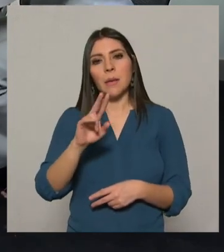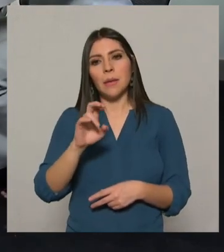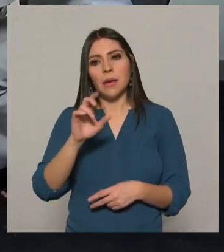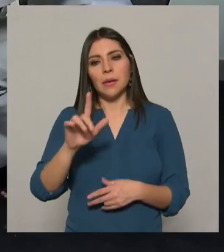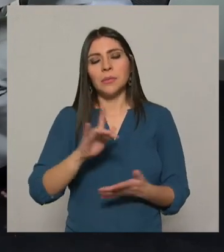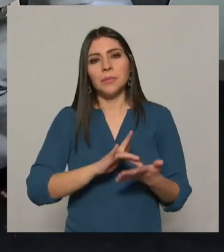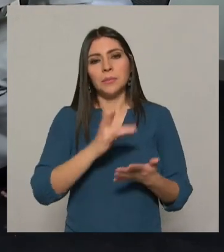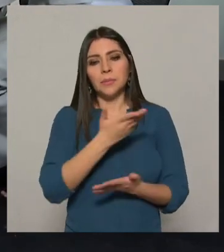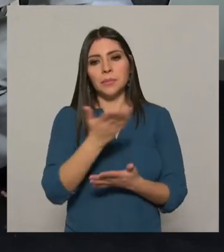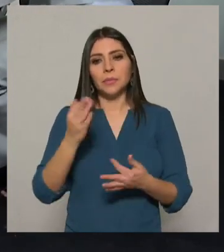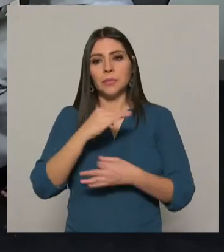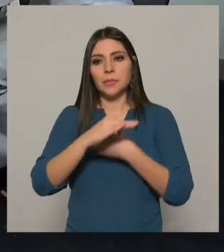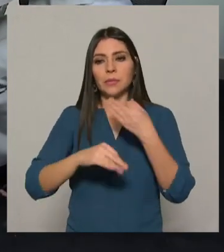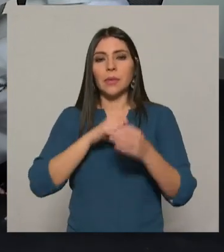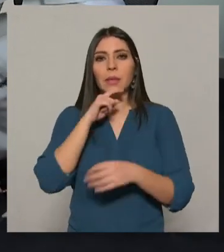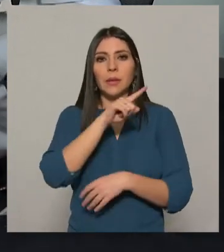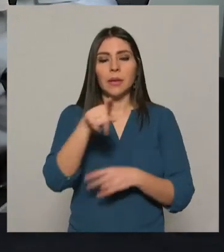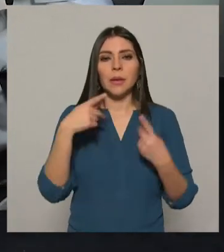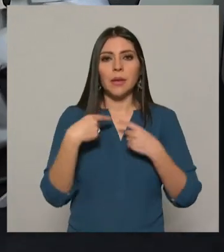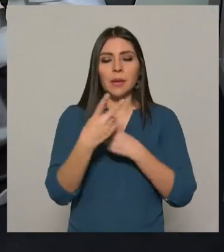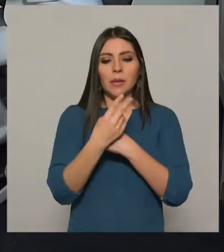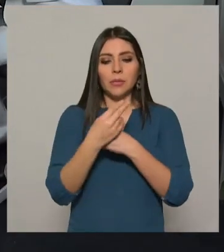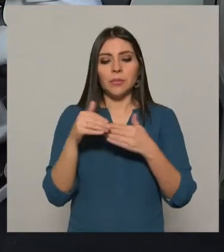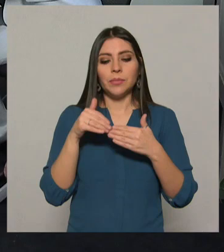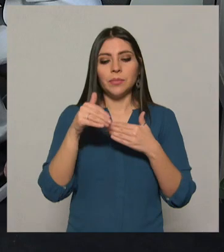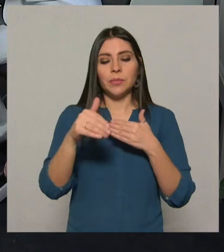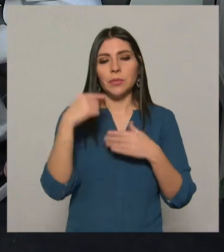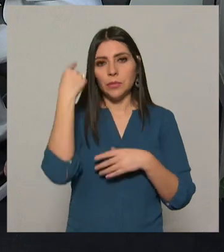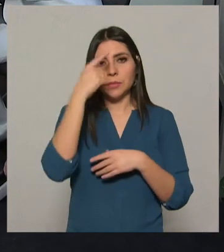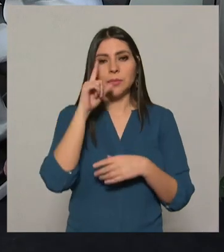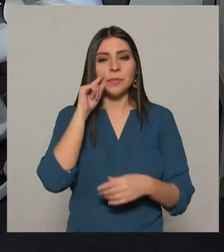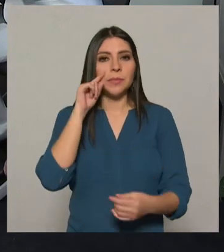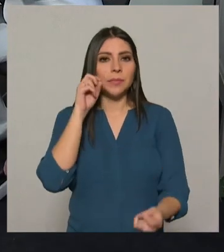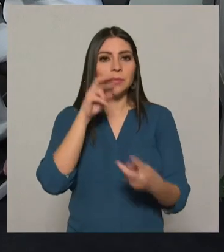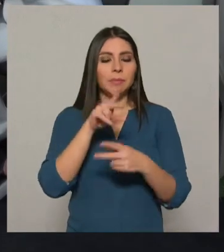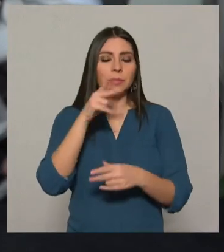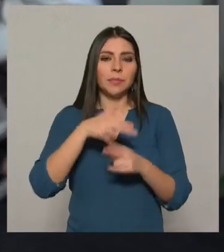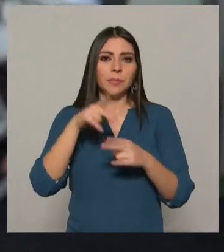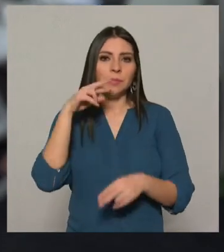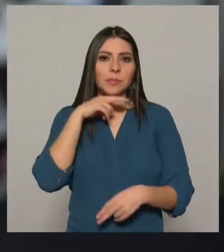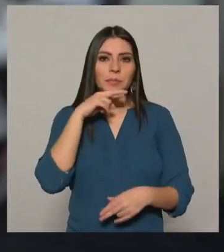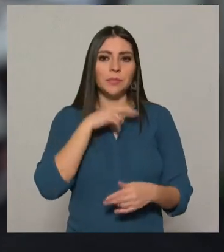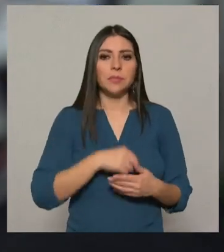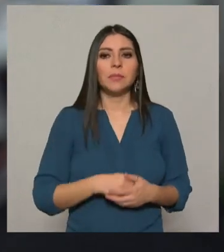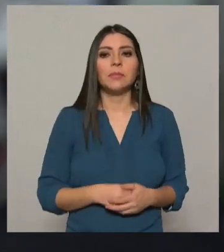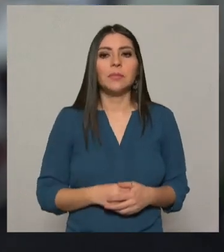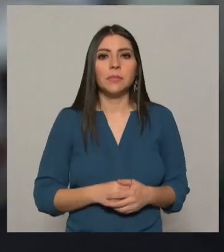agradecerles a todos ellos y a usted por haberme acompañado a lo largo de esta hora. Nos vemos mañana. Hasta pronto.